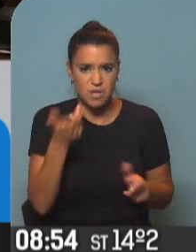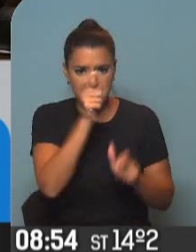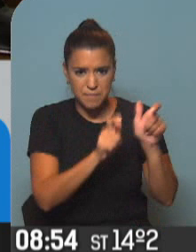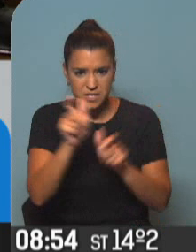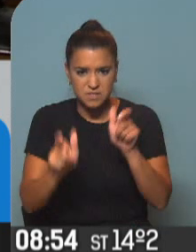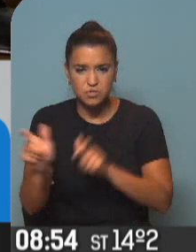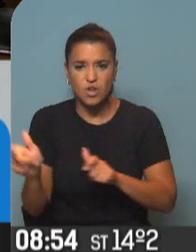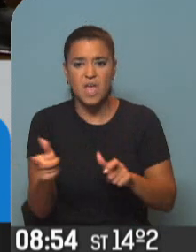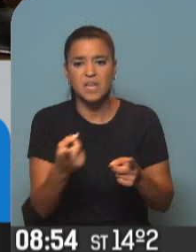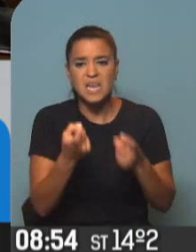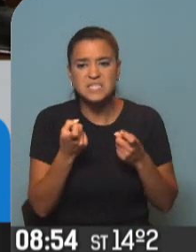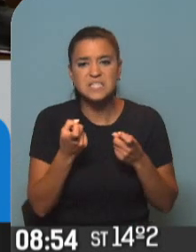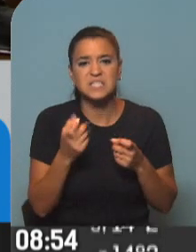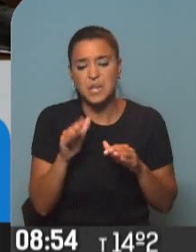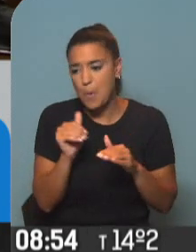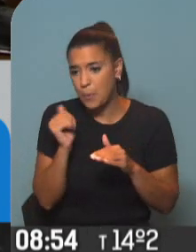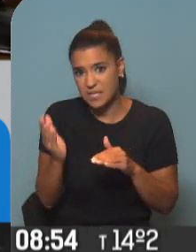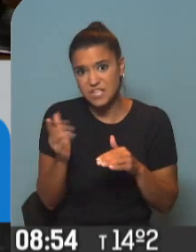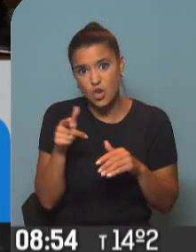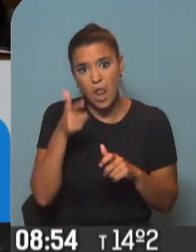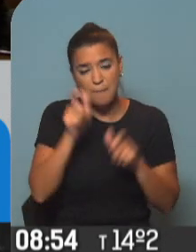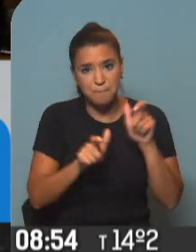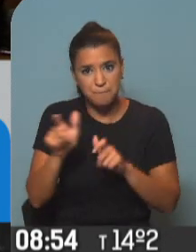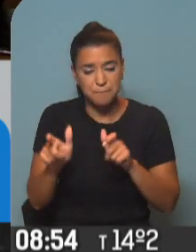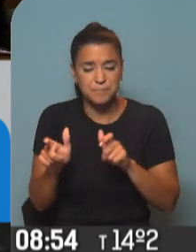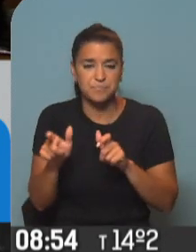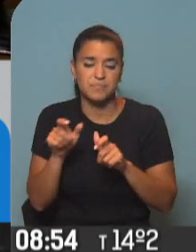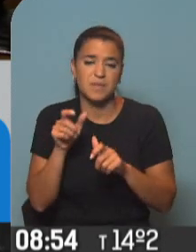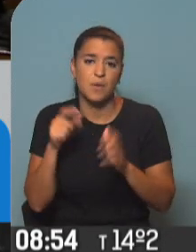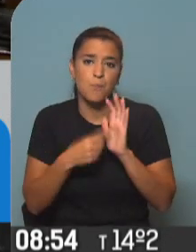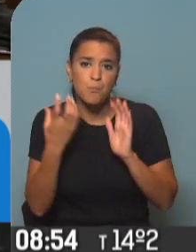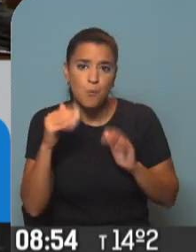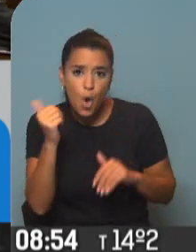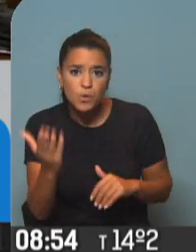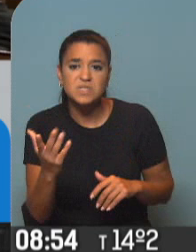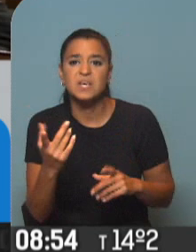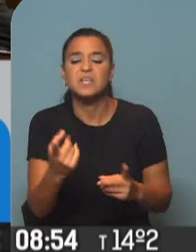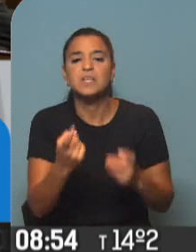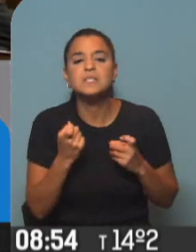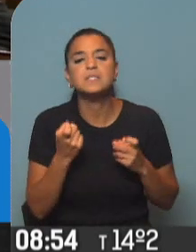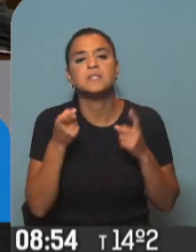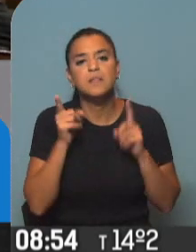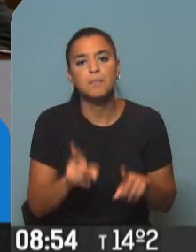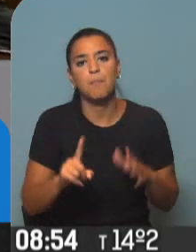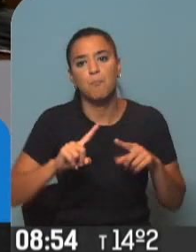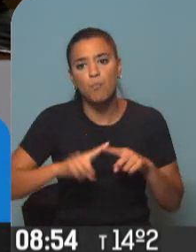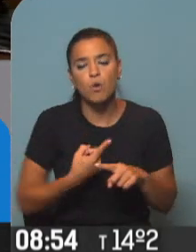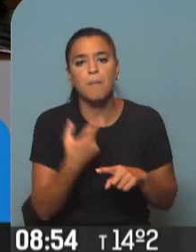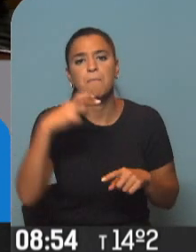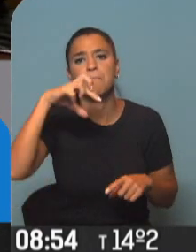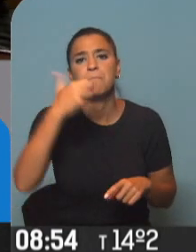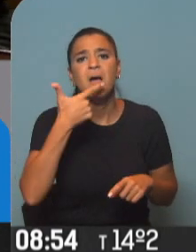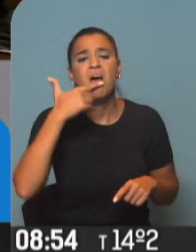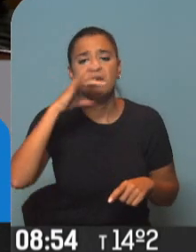necesita y el vecino de la provincia de buenos aires sobre todo necesita un mensaje también de la política de las pasos